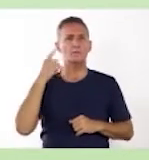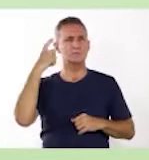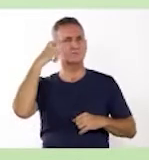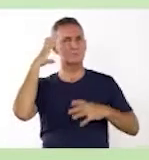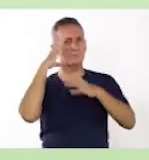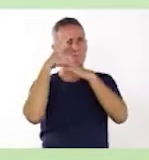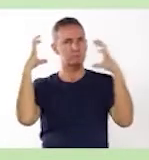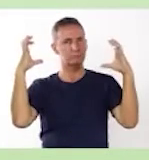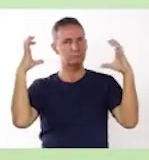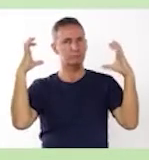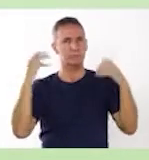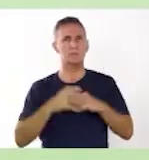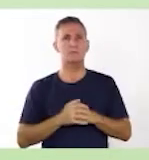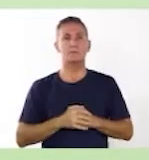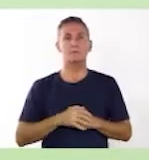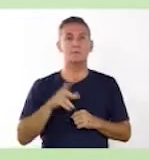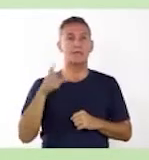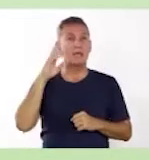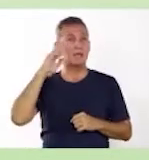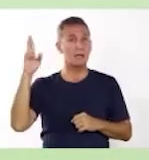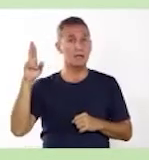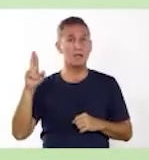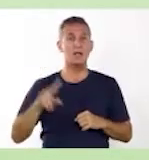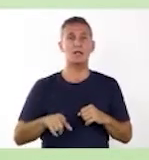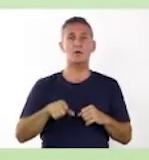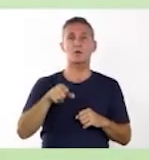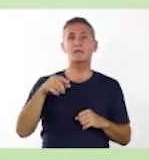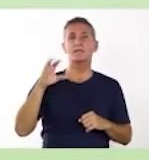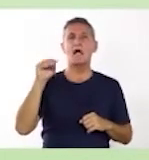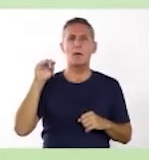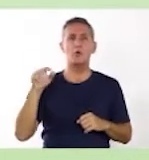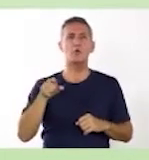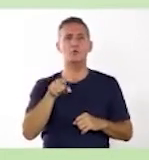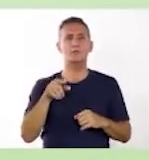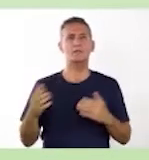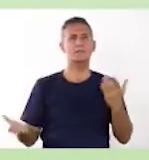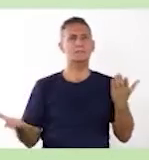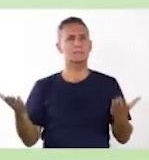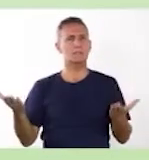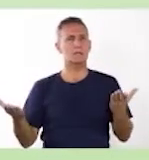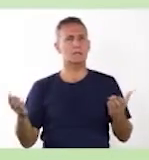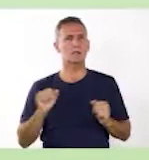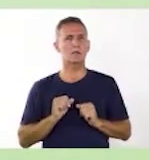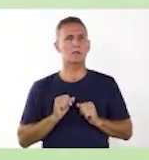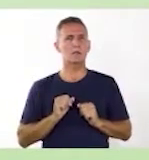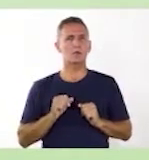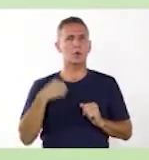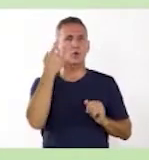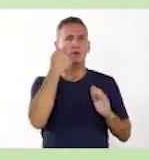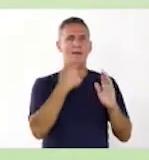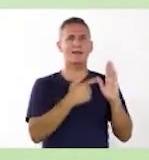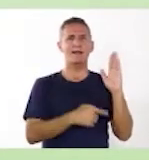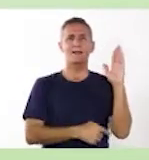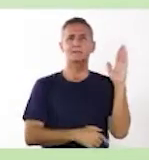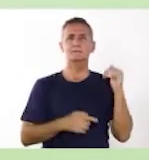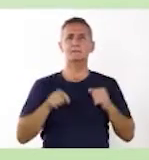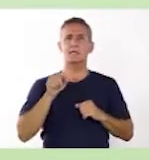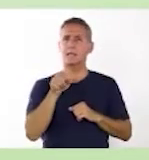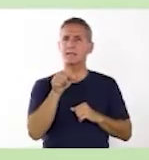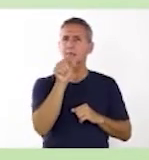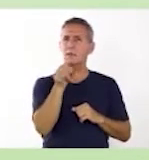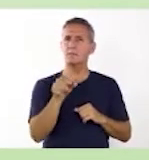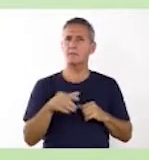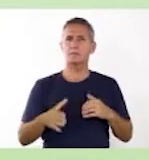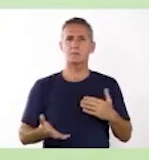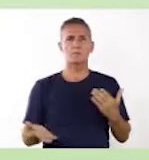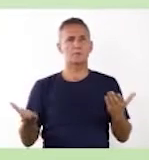comentarios es de extremada inteligencia. ¿Se acuerdan que estábamos hablando de ese equilibrio, de esa mesura? Bueno, él es